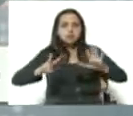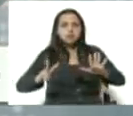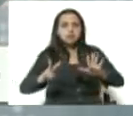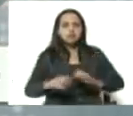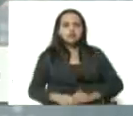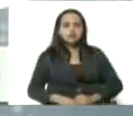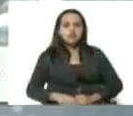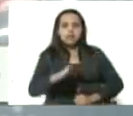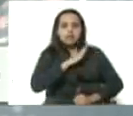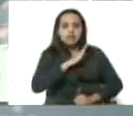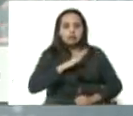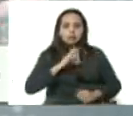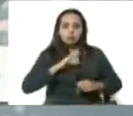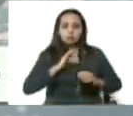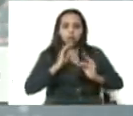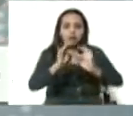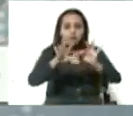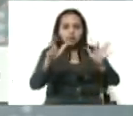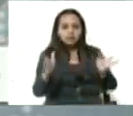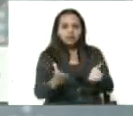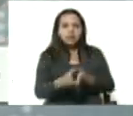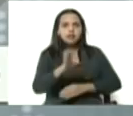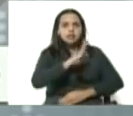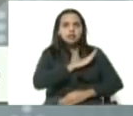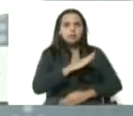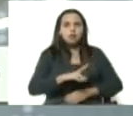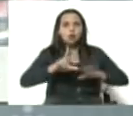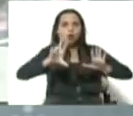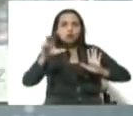pandemia. Tenemos un total de